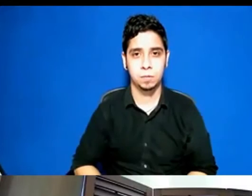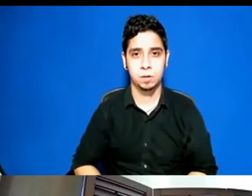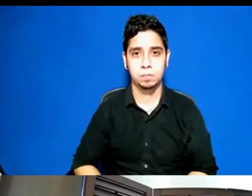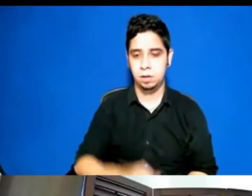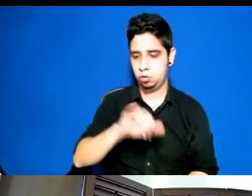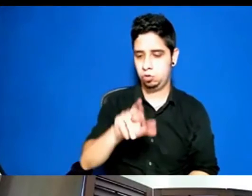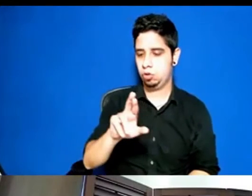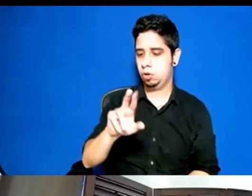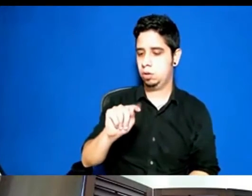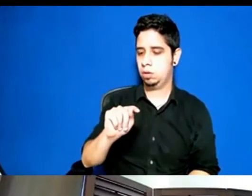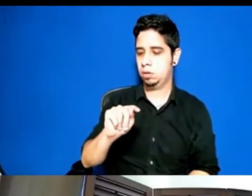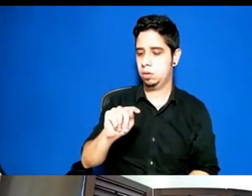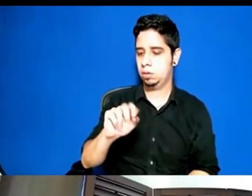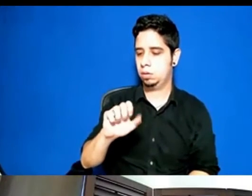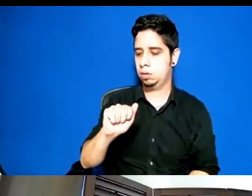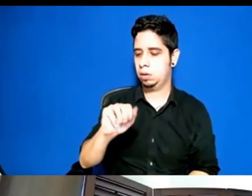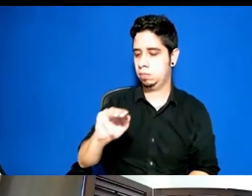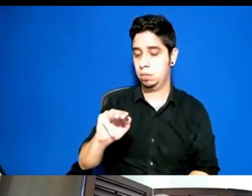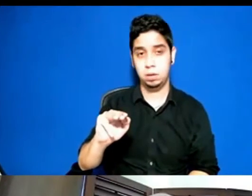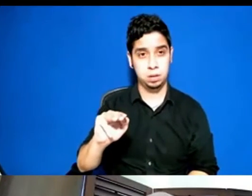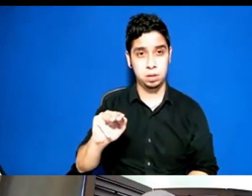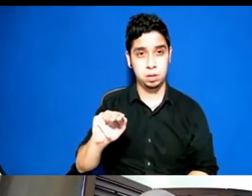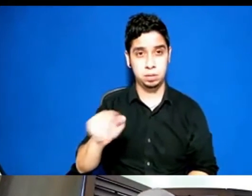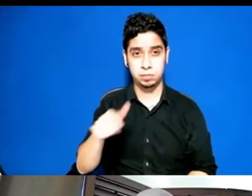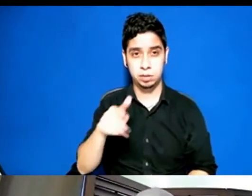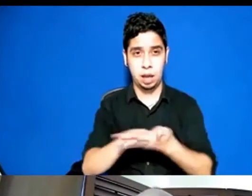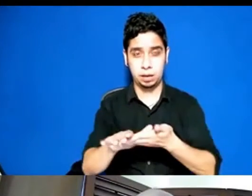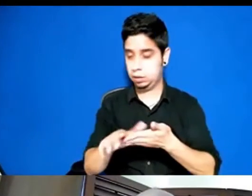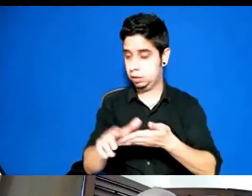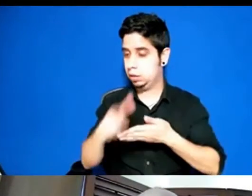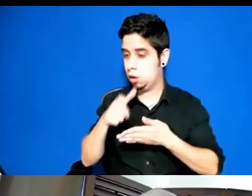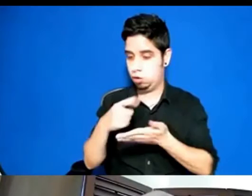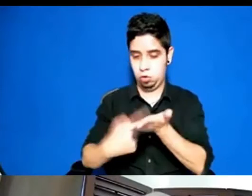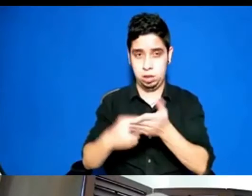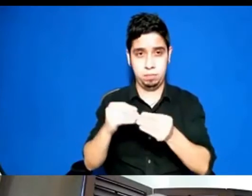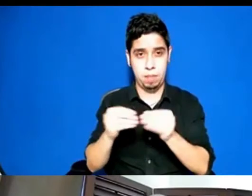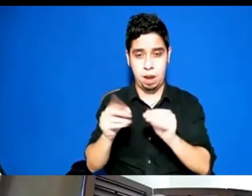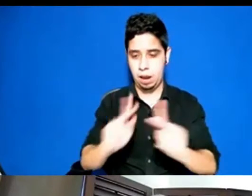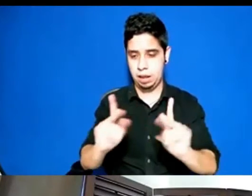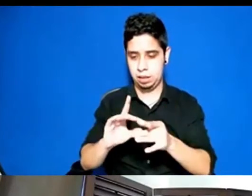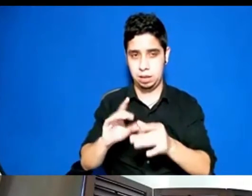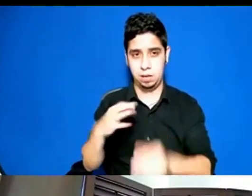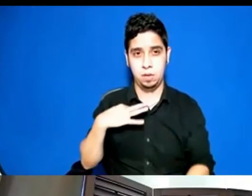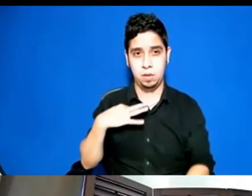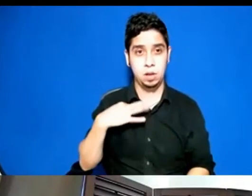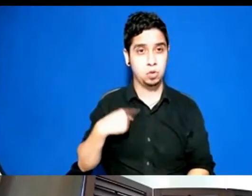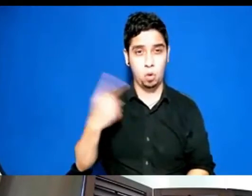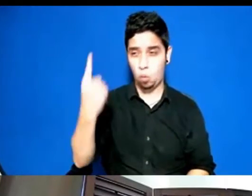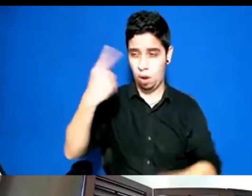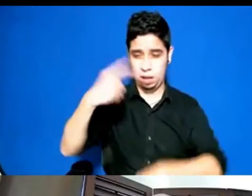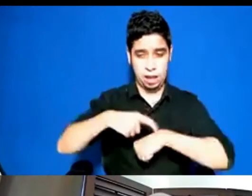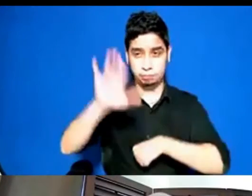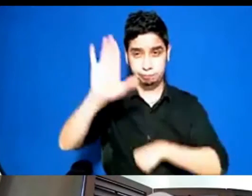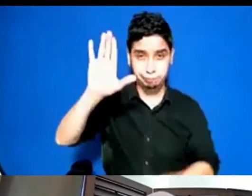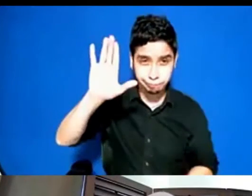es importante. El Junior Team. Quiero llegar a los voluntarios, porque bueno, yo fui voluntaria una vez, nada más, porque, pues, por